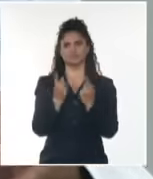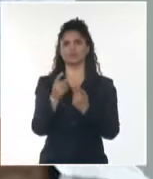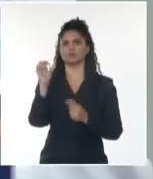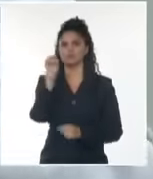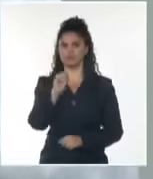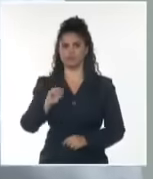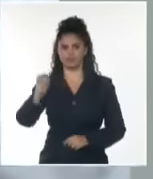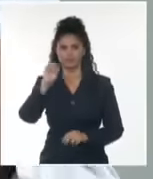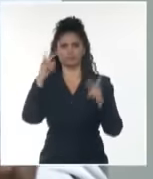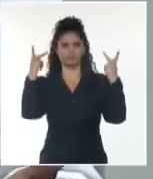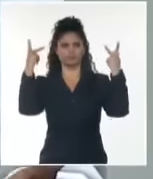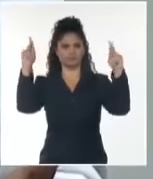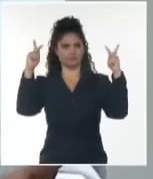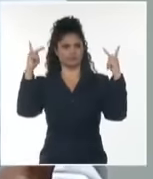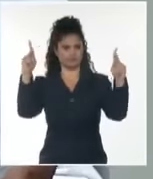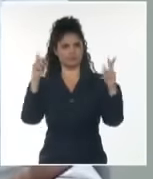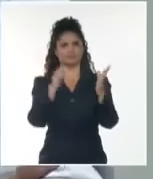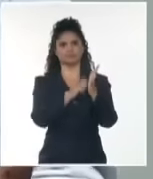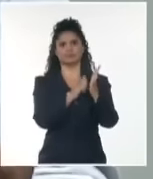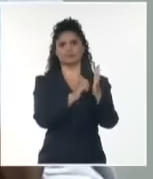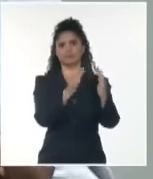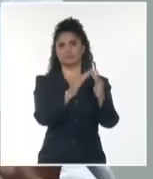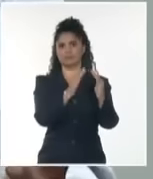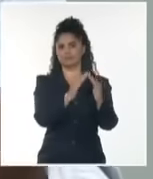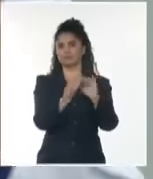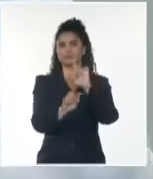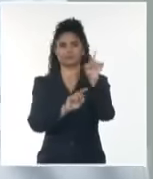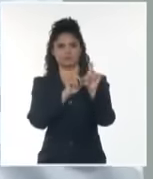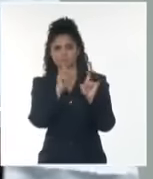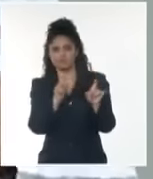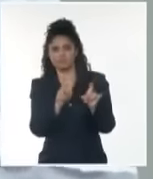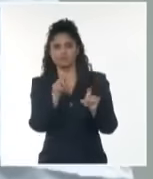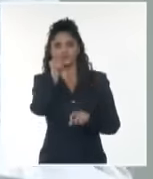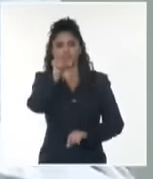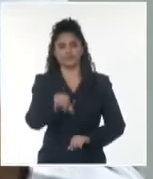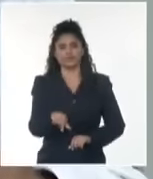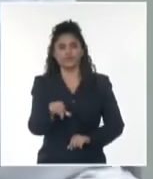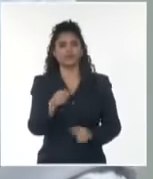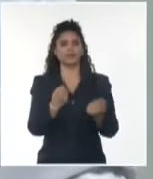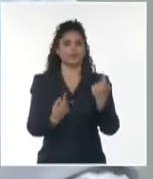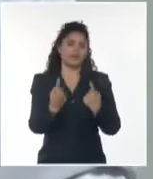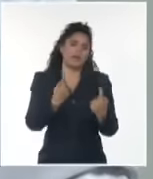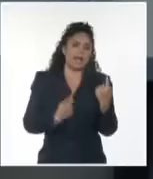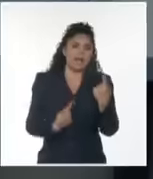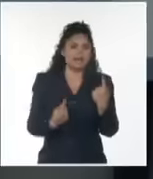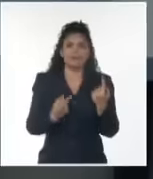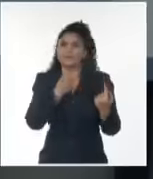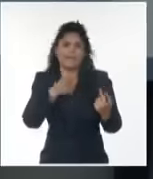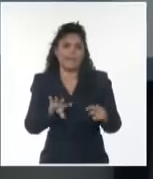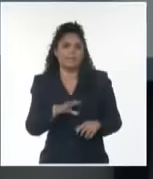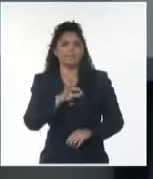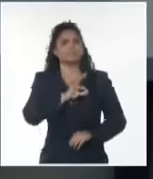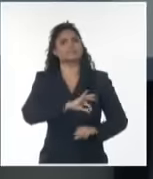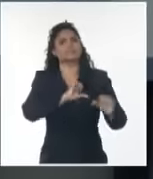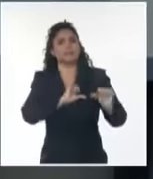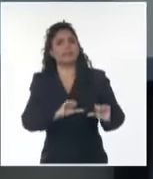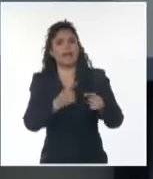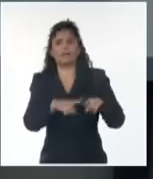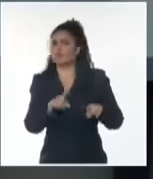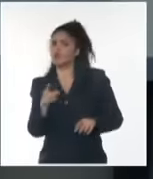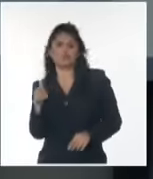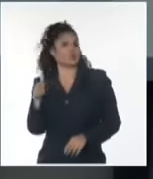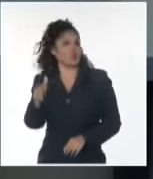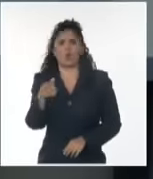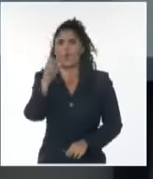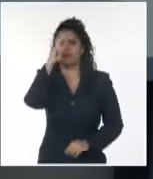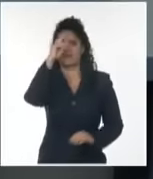desde el punto de vista de pesquisa para buscar personas que tal vez por lo banal del cuadro clínico pues no acudan